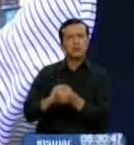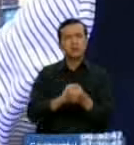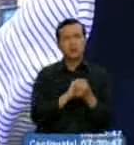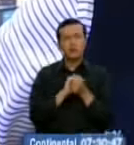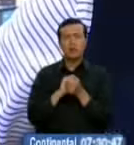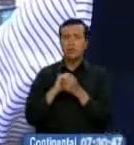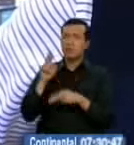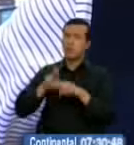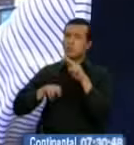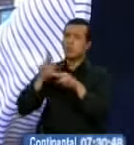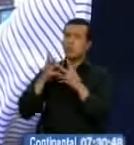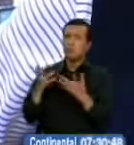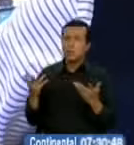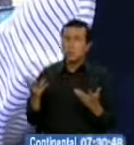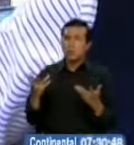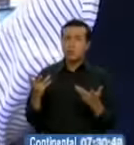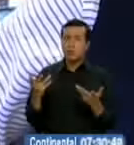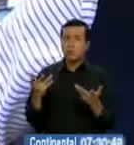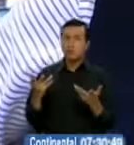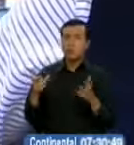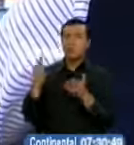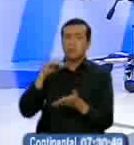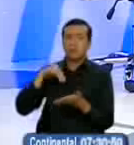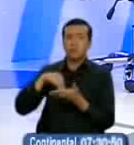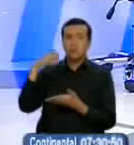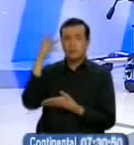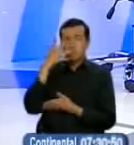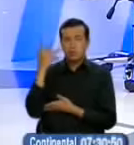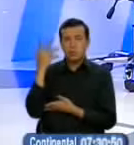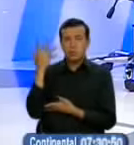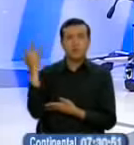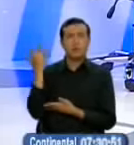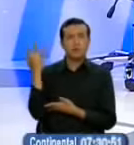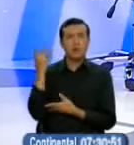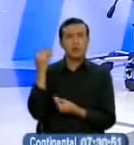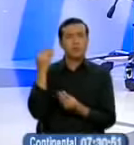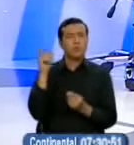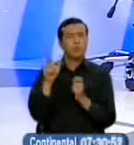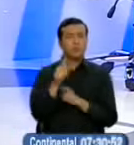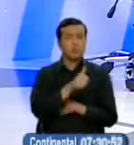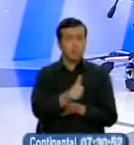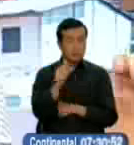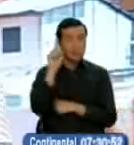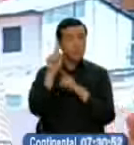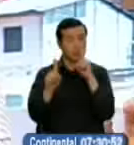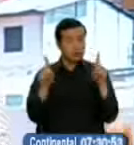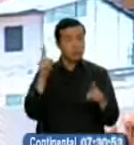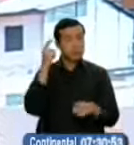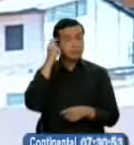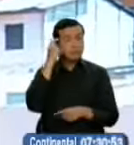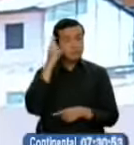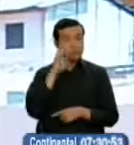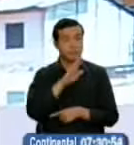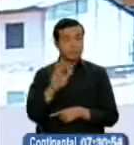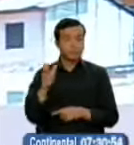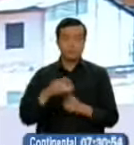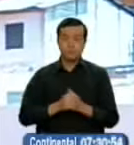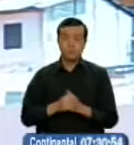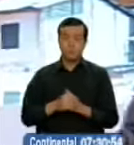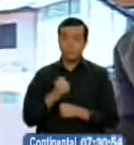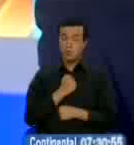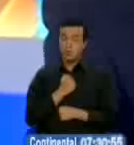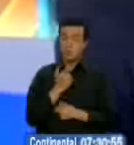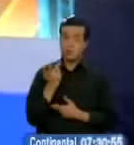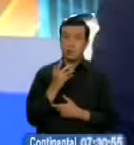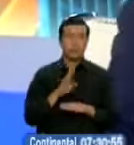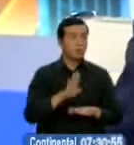para la reconstrucción, en este caso de Manabí y Esmeraldas, y también hay muchos personajes que tienen en los paraísos fiscales sus capitales.